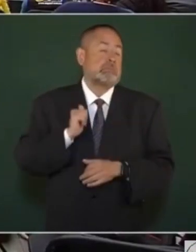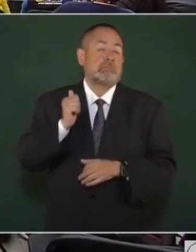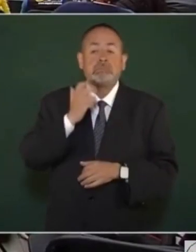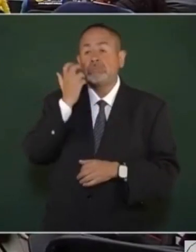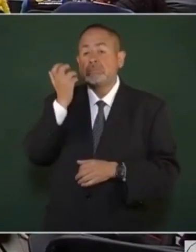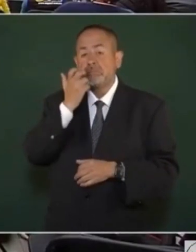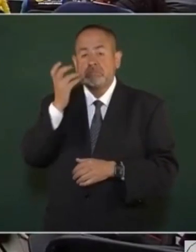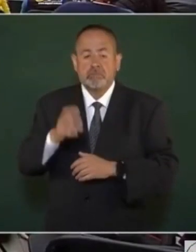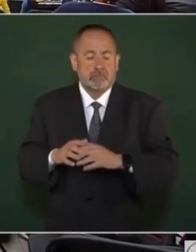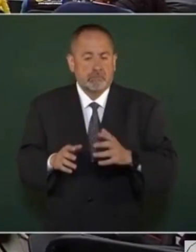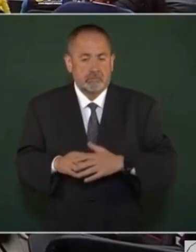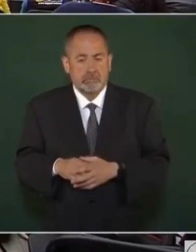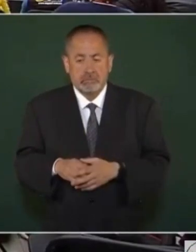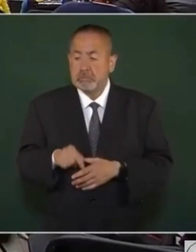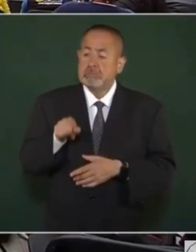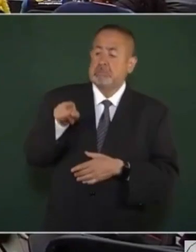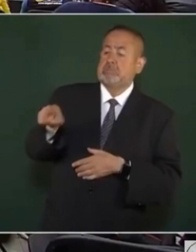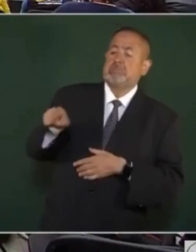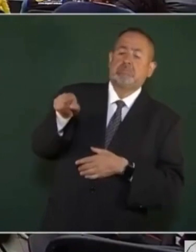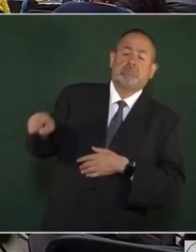que están sacando